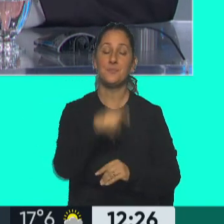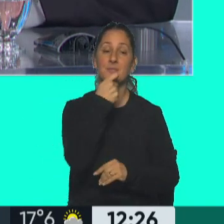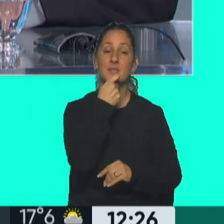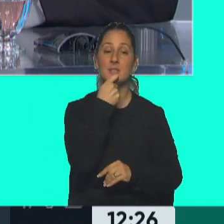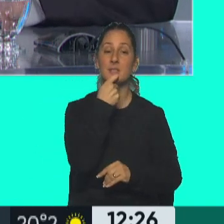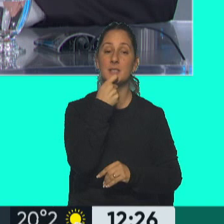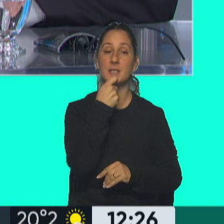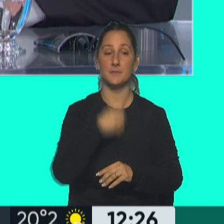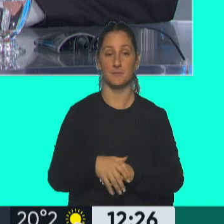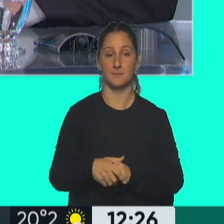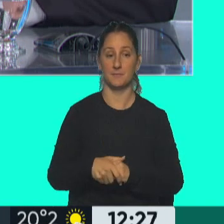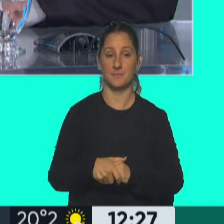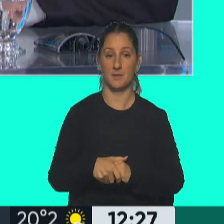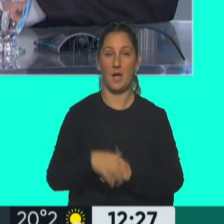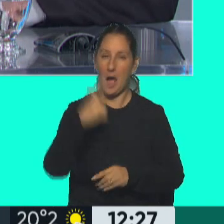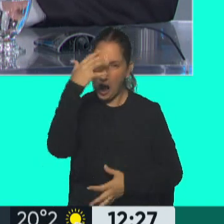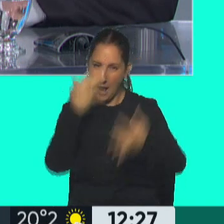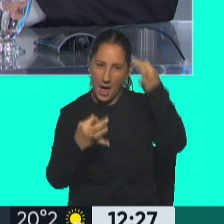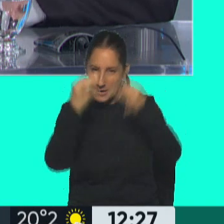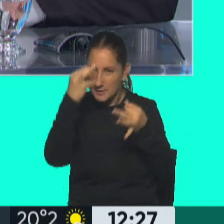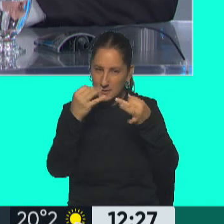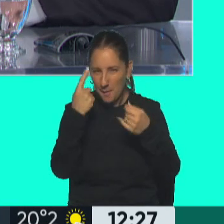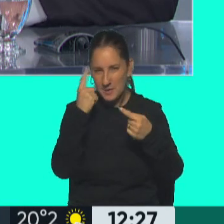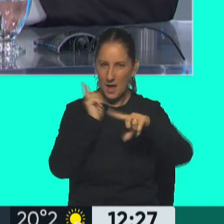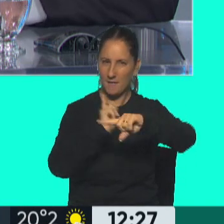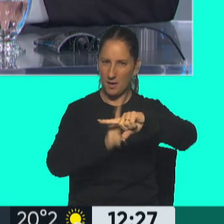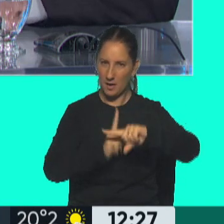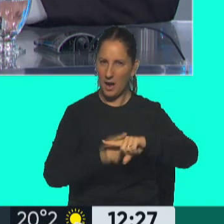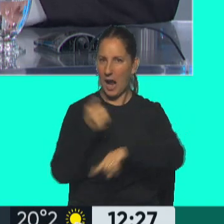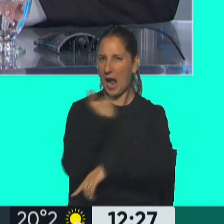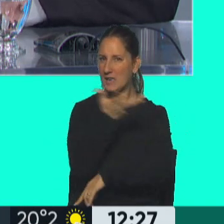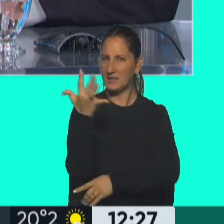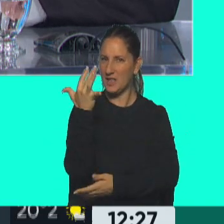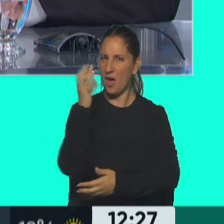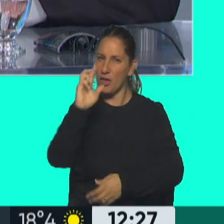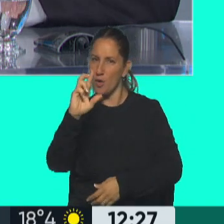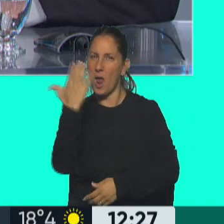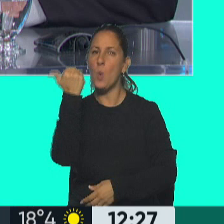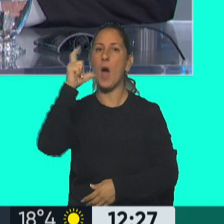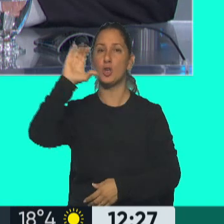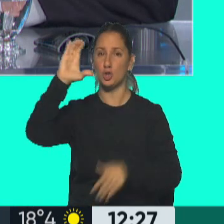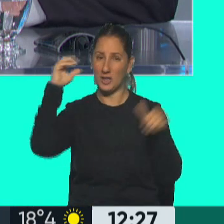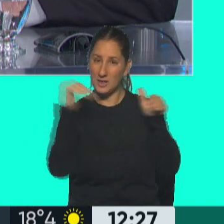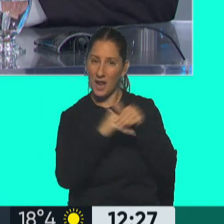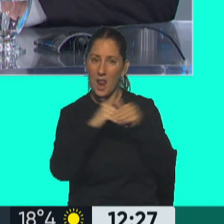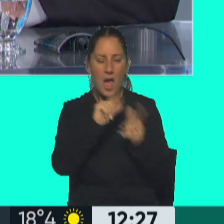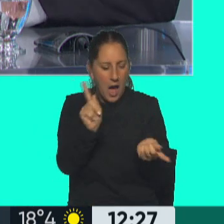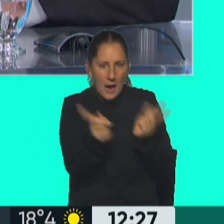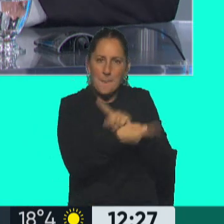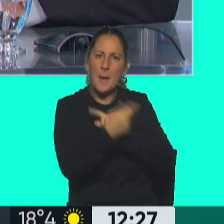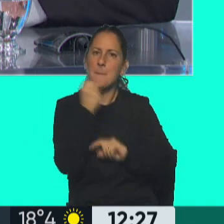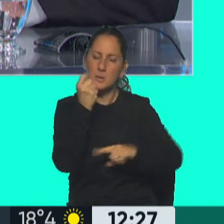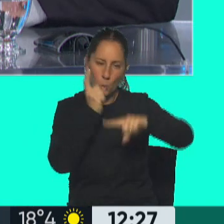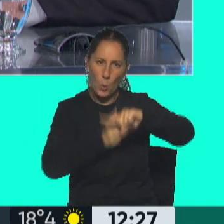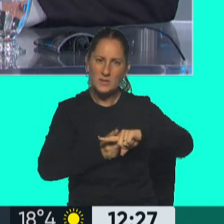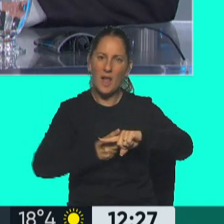se cambia hacer algunos analistas hacían un cálculo de acuerdo a la cantidad de dólares disponibles que tiene loca central A cuánto habría que cambiar los pesos y